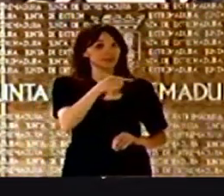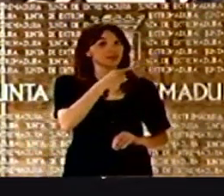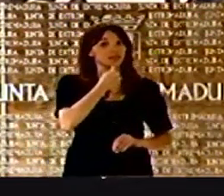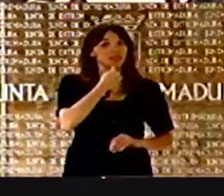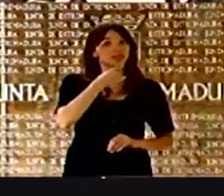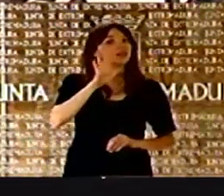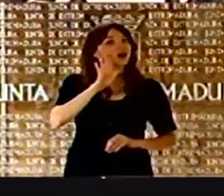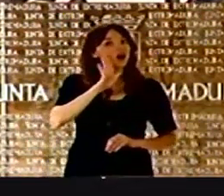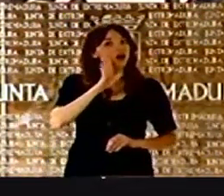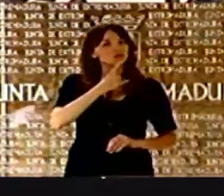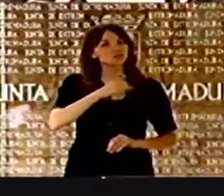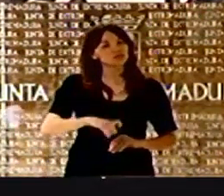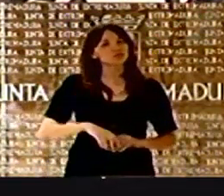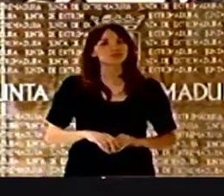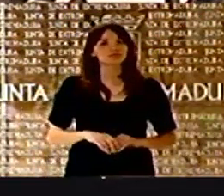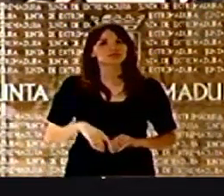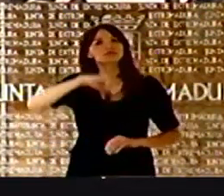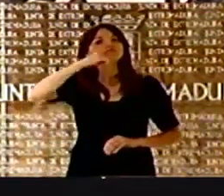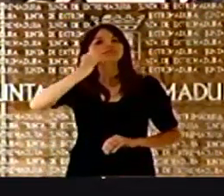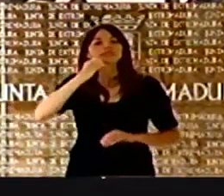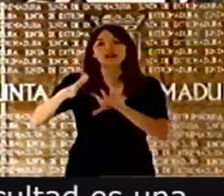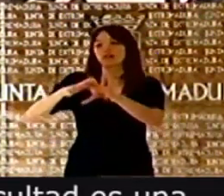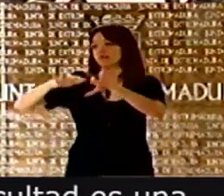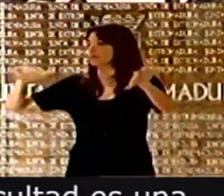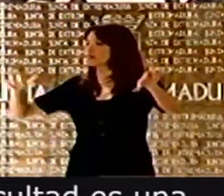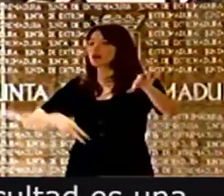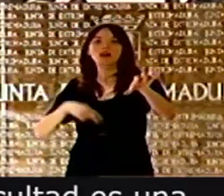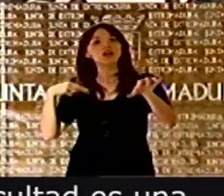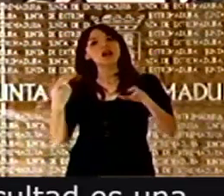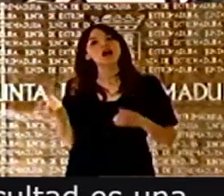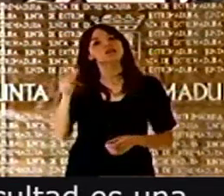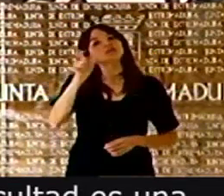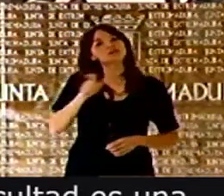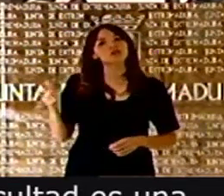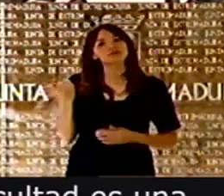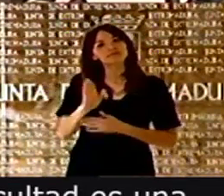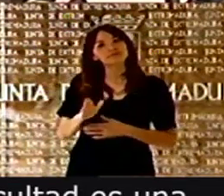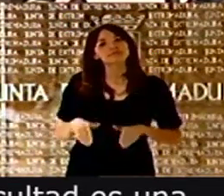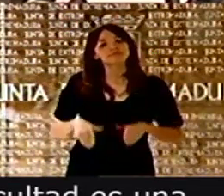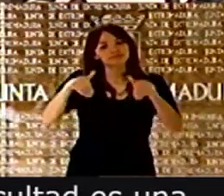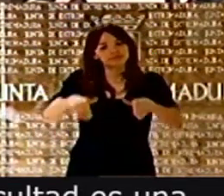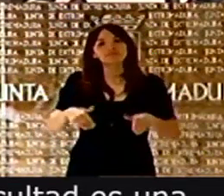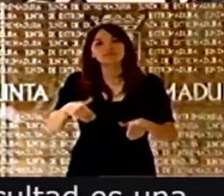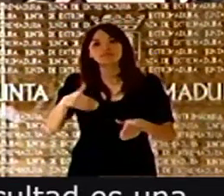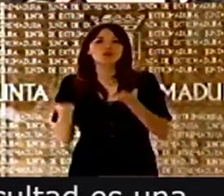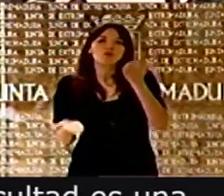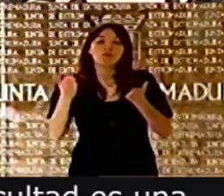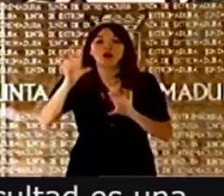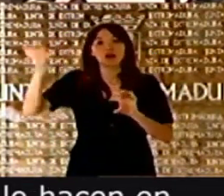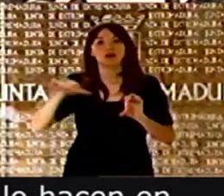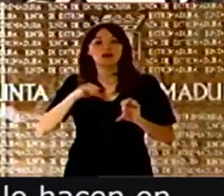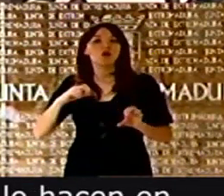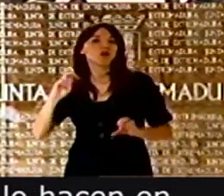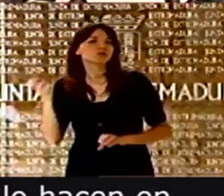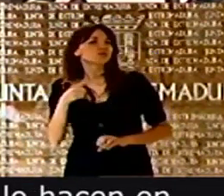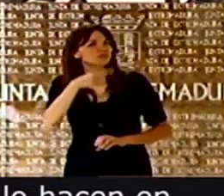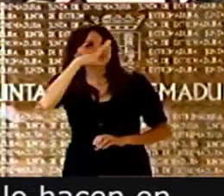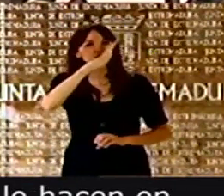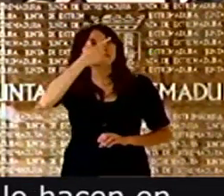de la dificultad, es una queja generalizada por la gente que se presenta. No, pero lo hacen en comparación con otras comunidades autónomas. ¿Hay alguna razón